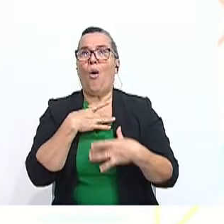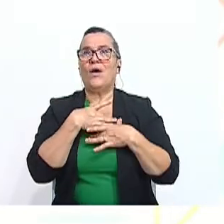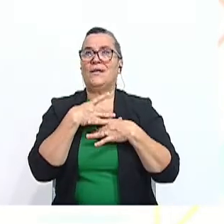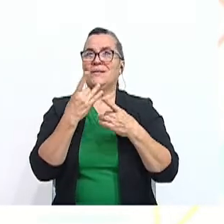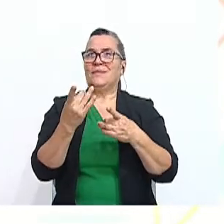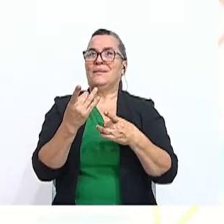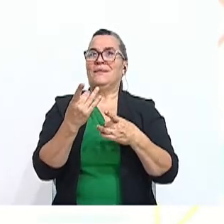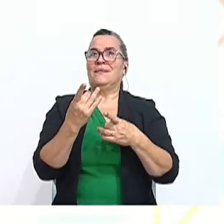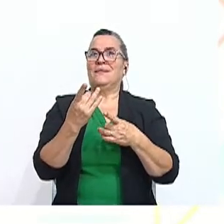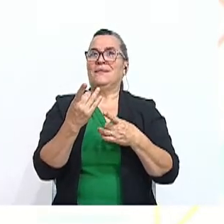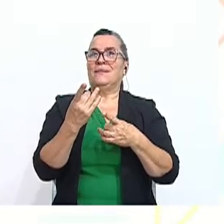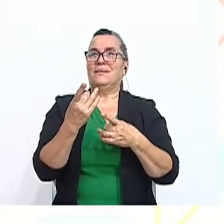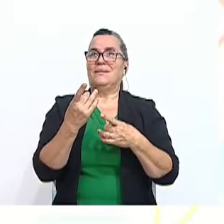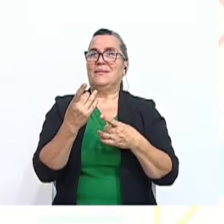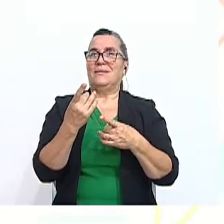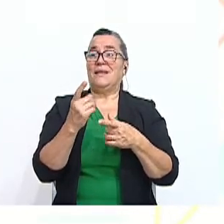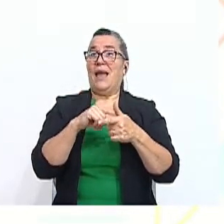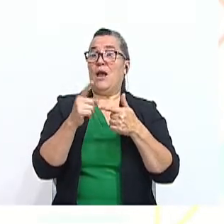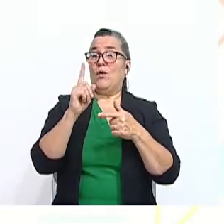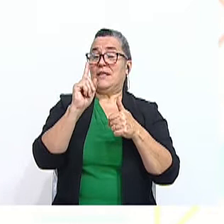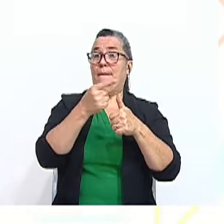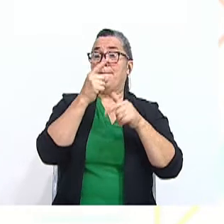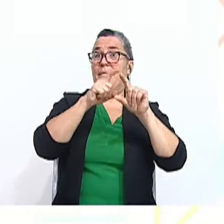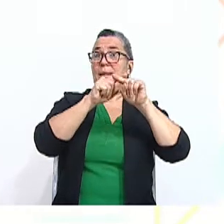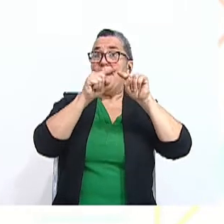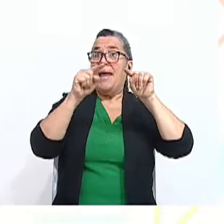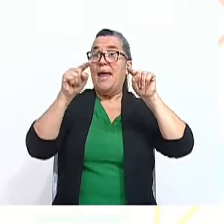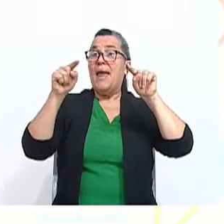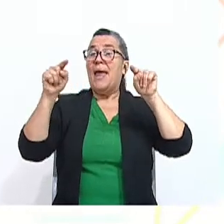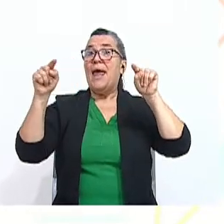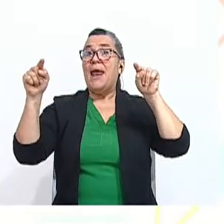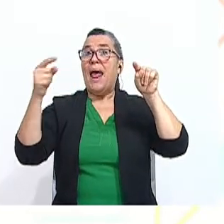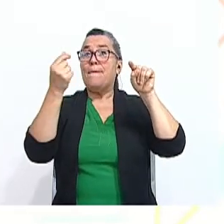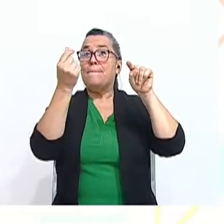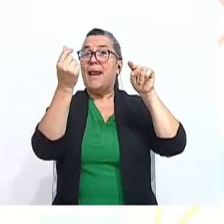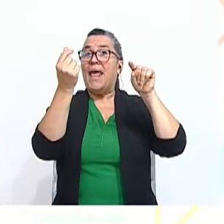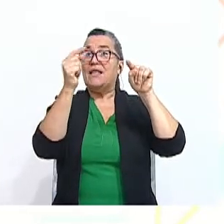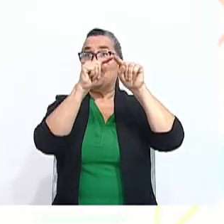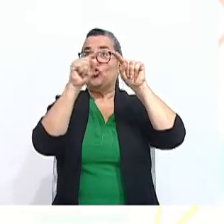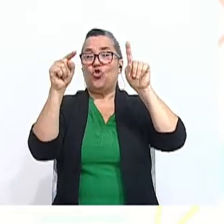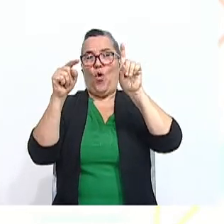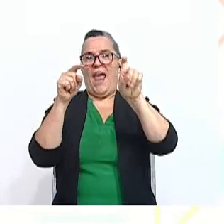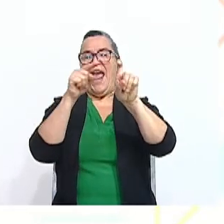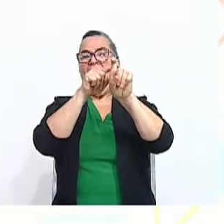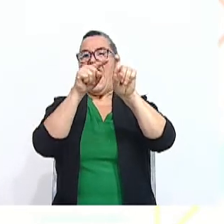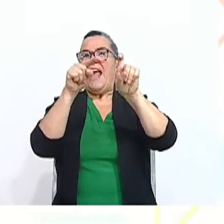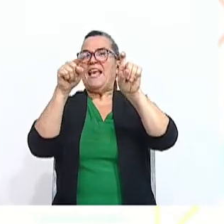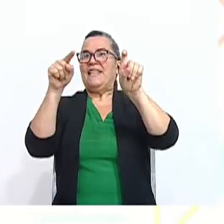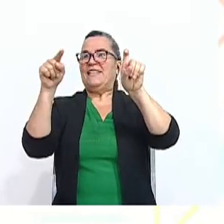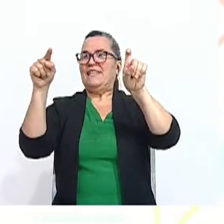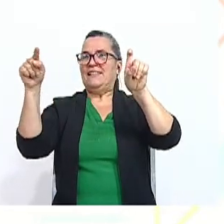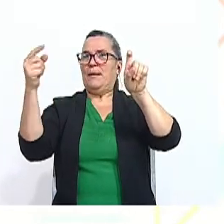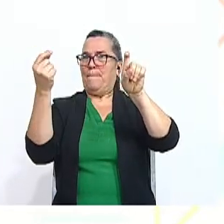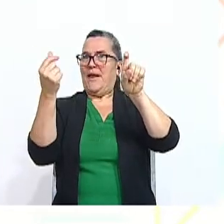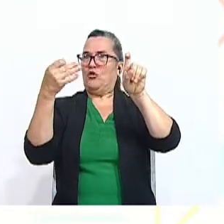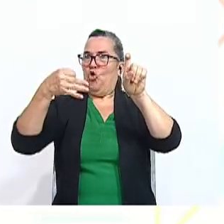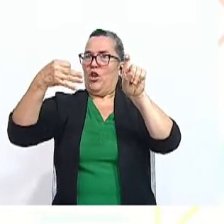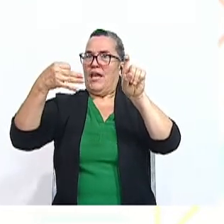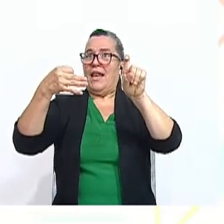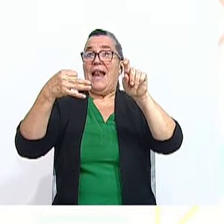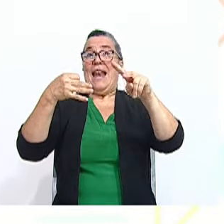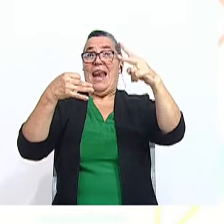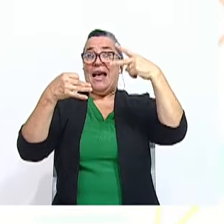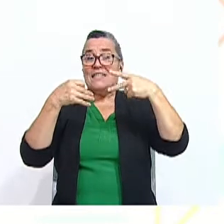interesante. En nuestra primera fila tenemos el precio original, que lo hemos denotado con X. En la segunda